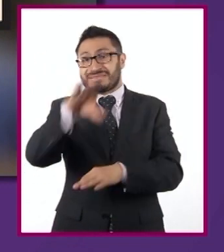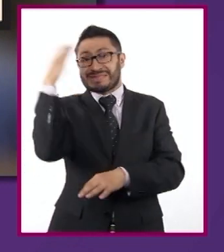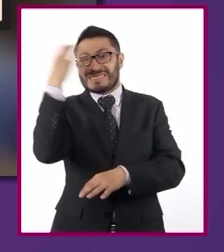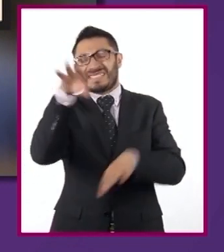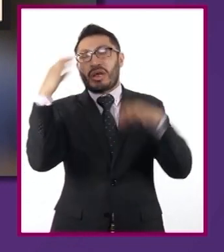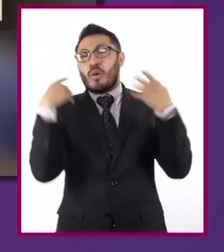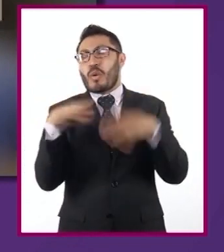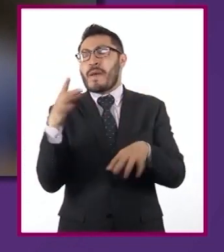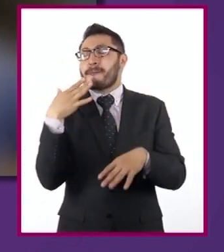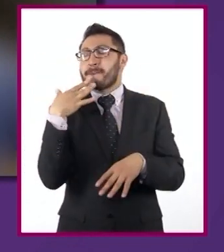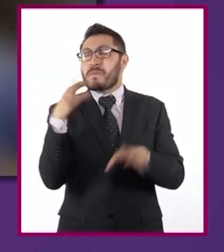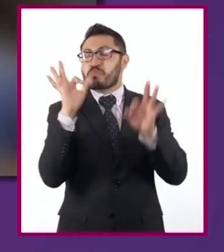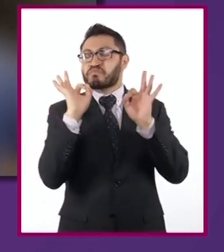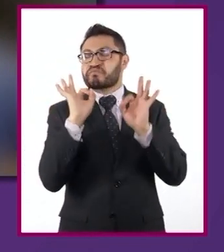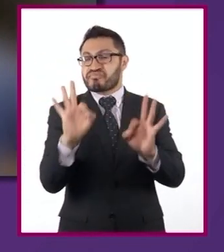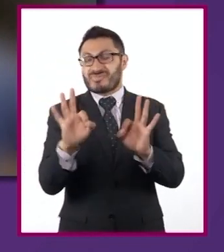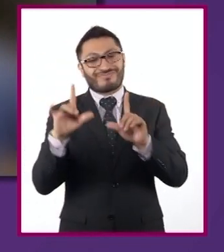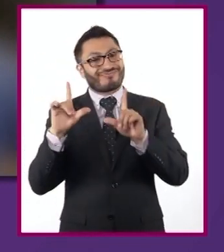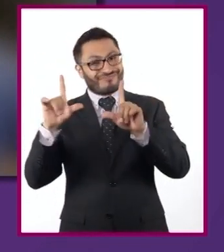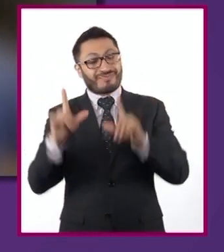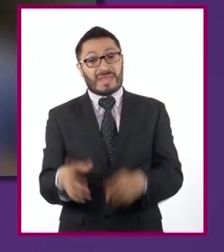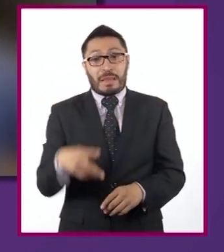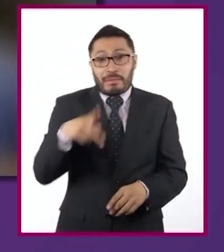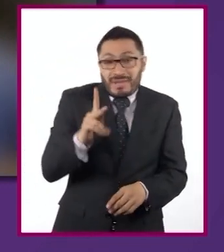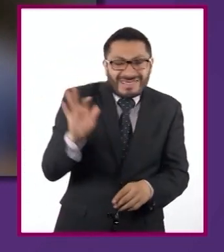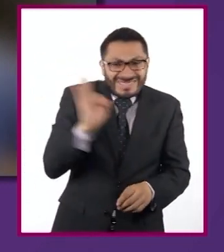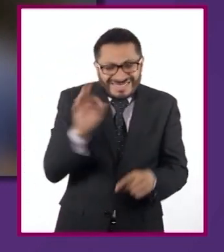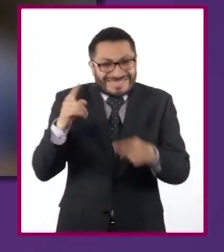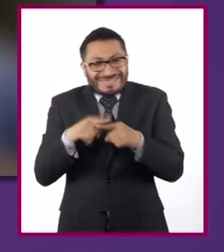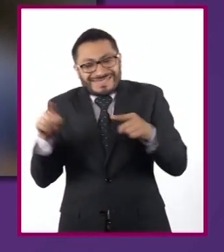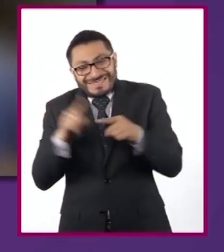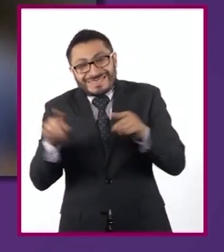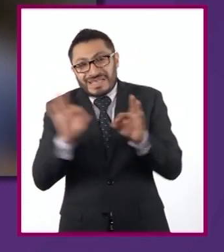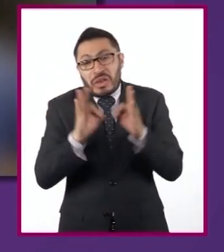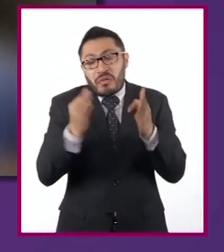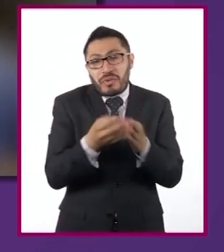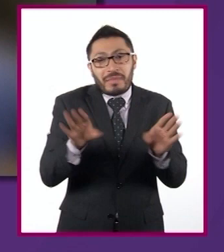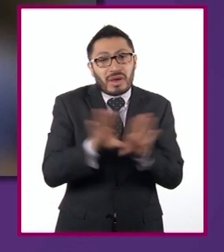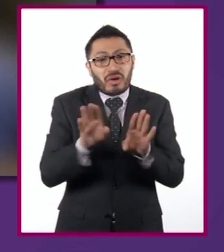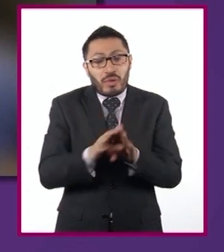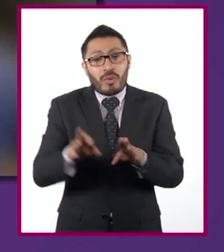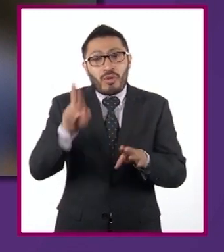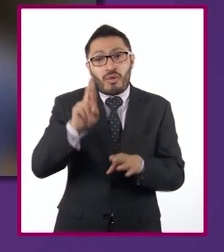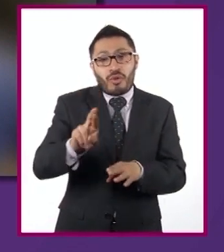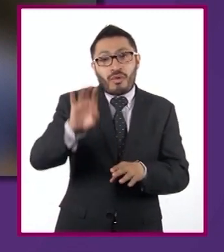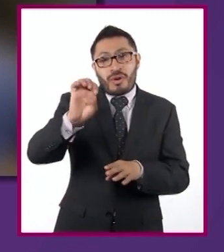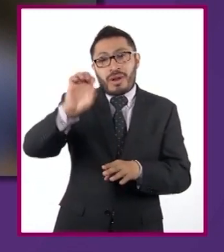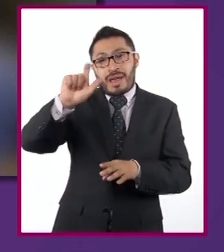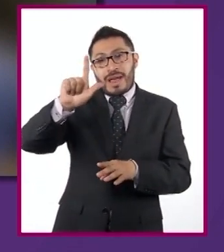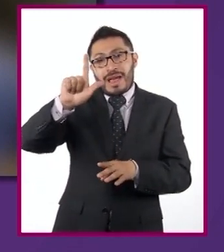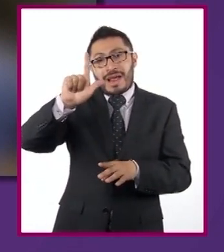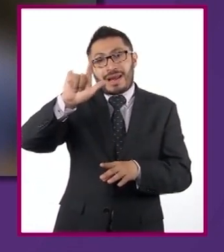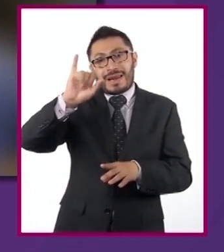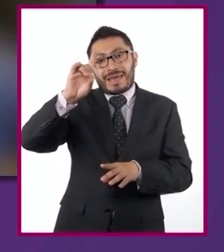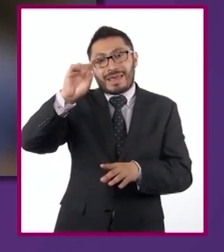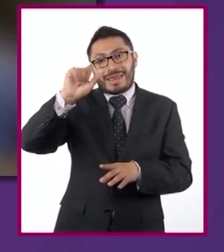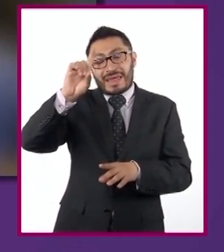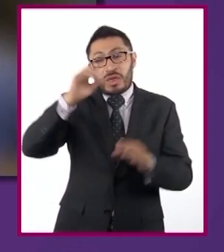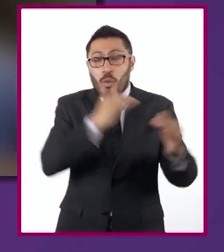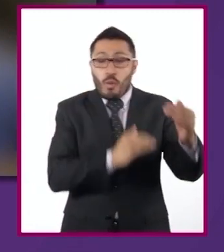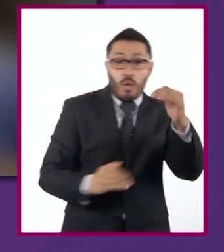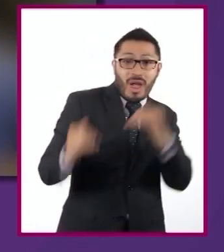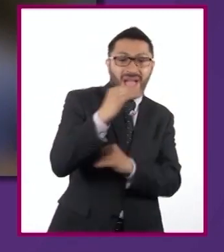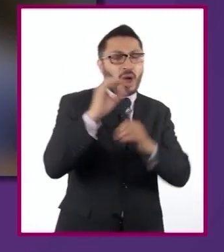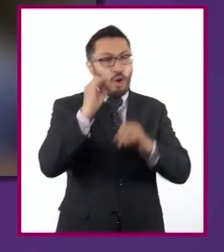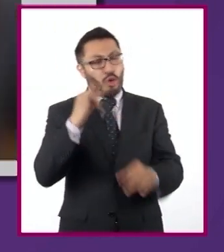resolución. Incluso si vamos más allá, estaríamos hablando de realidad aumentada o realidad virtual, que